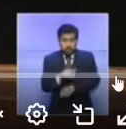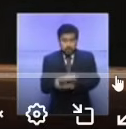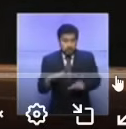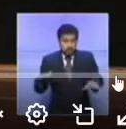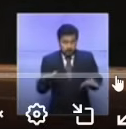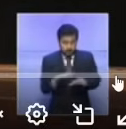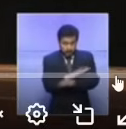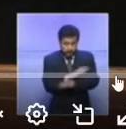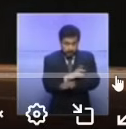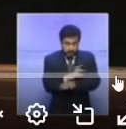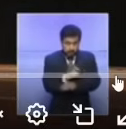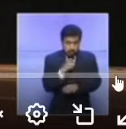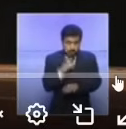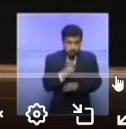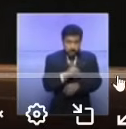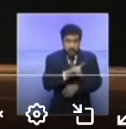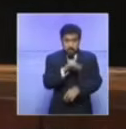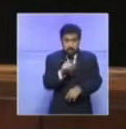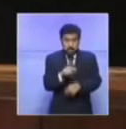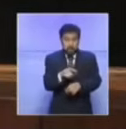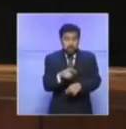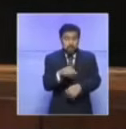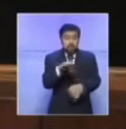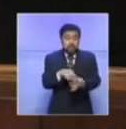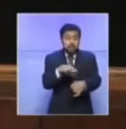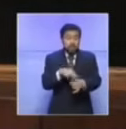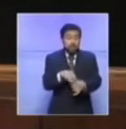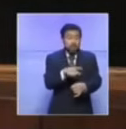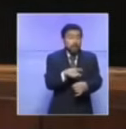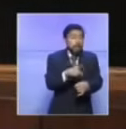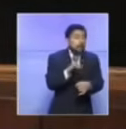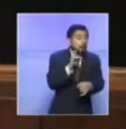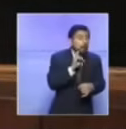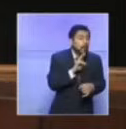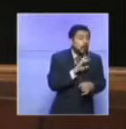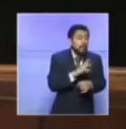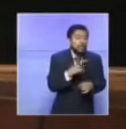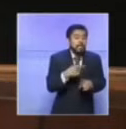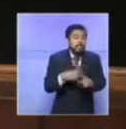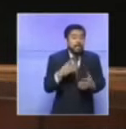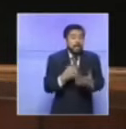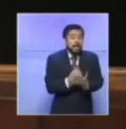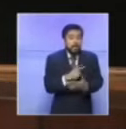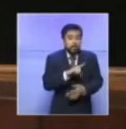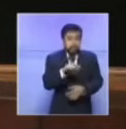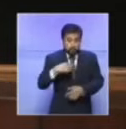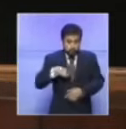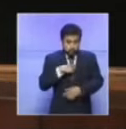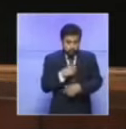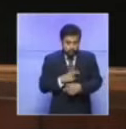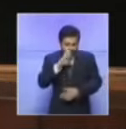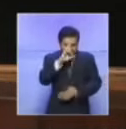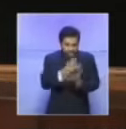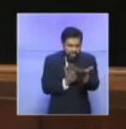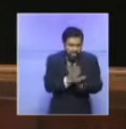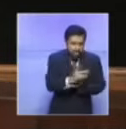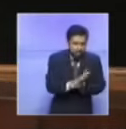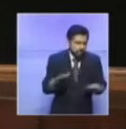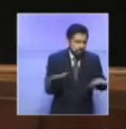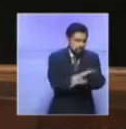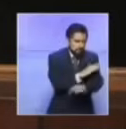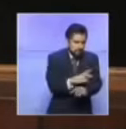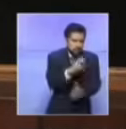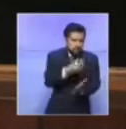electoral Y ahí sí vamos a ver eh Hasta dónde se pretende llegar con esta